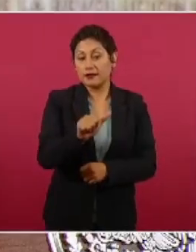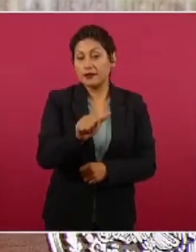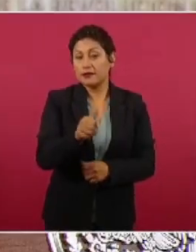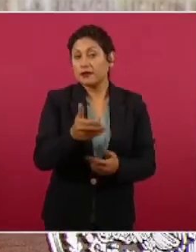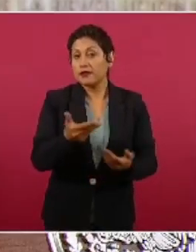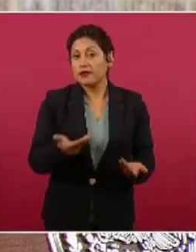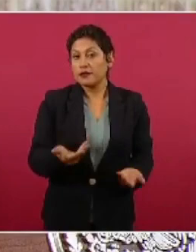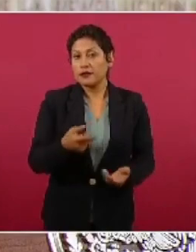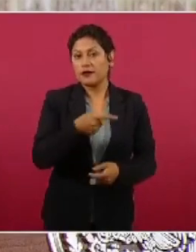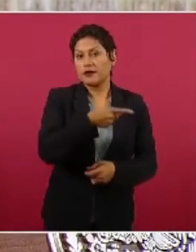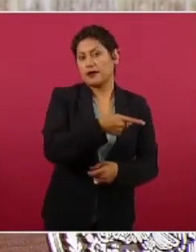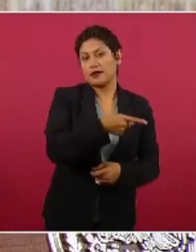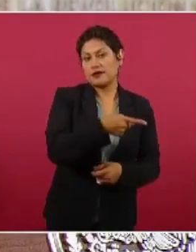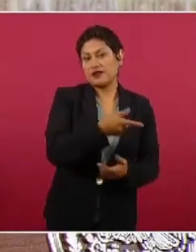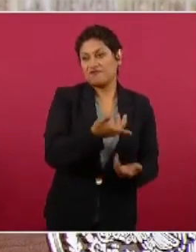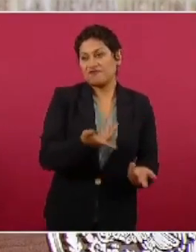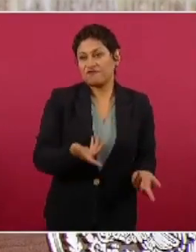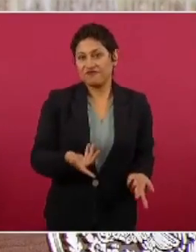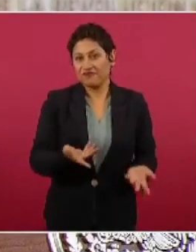no tienen nada, son